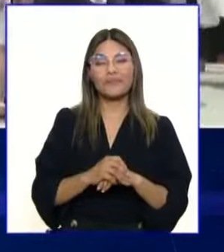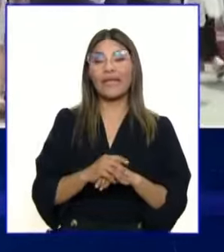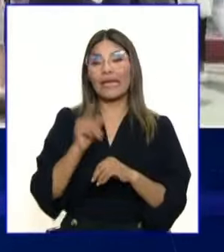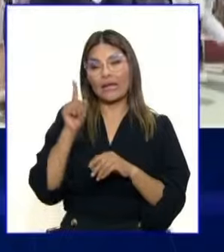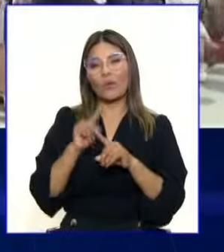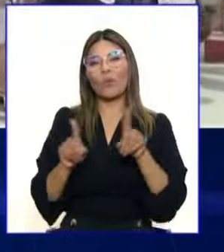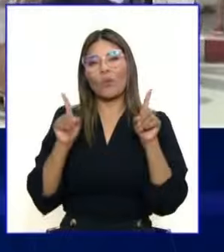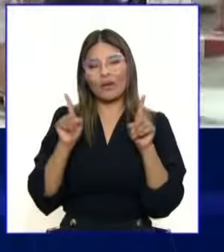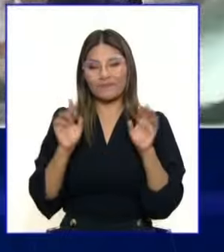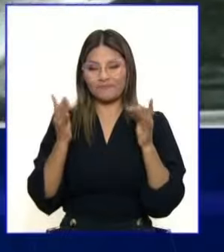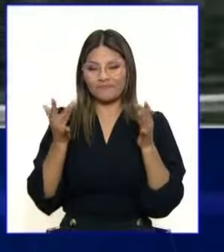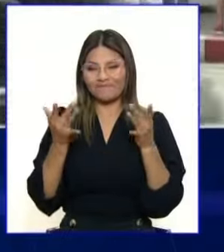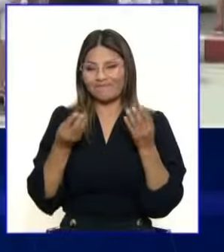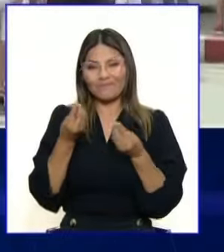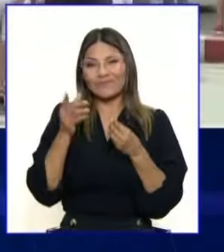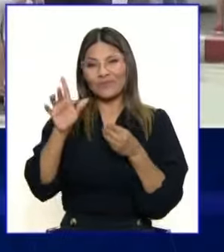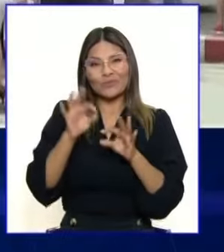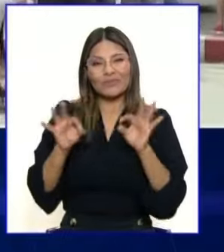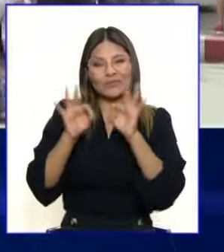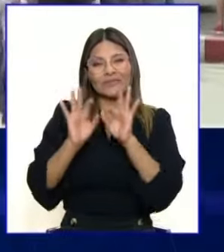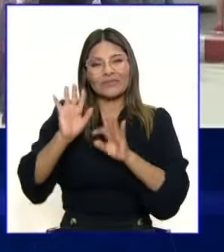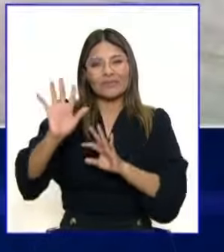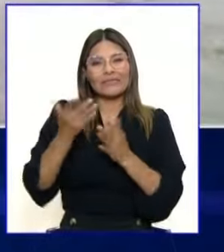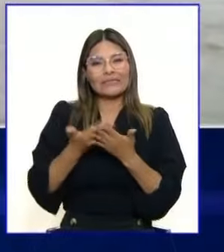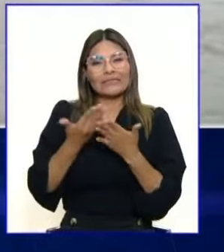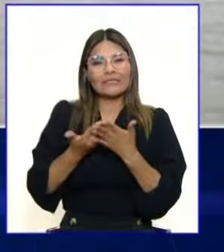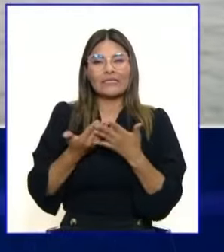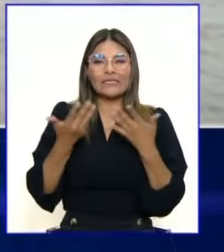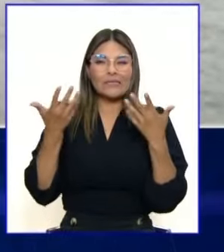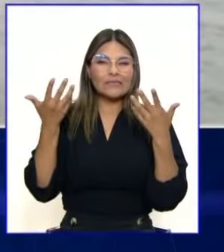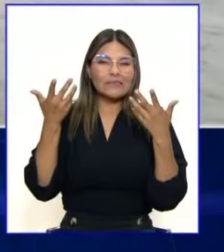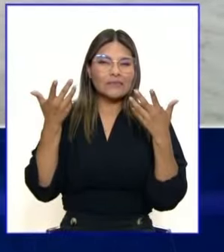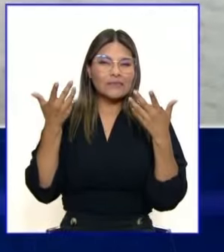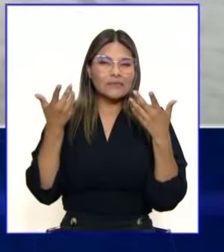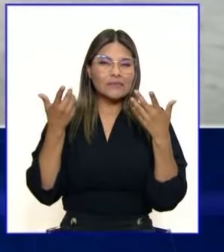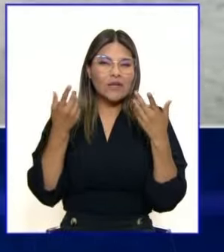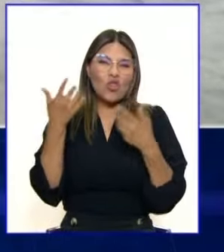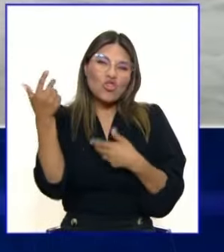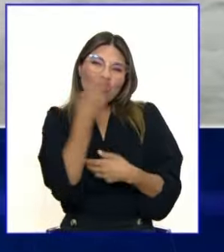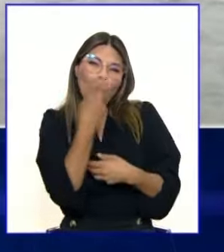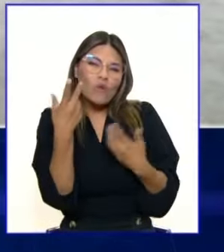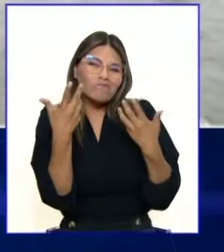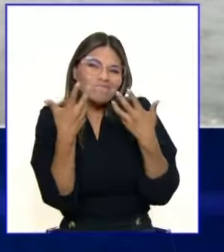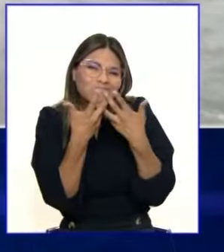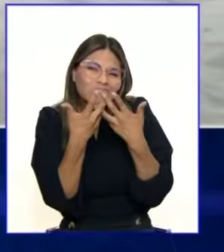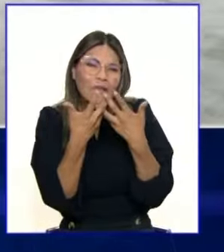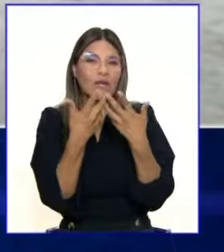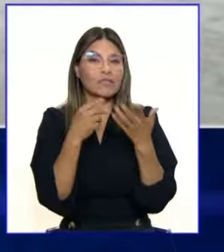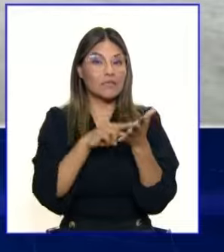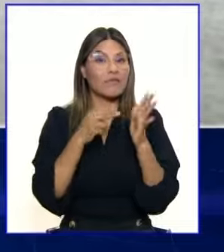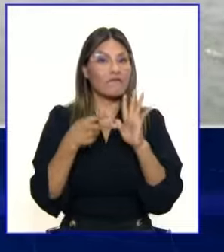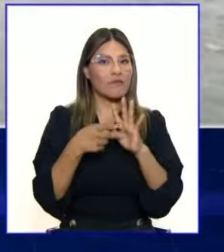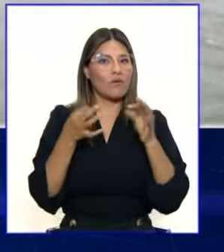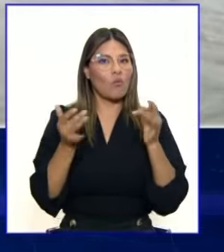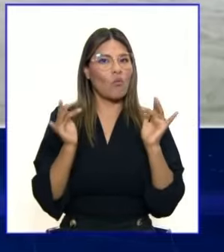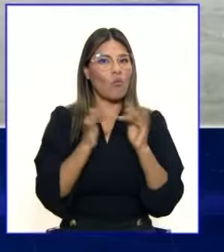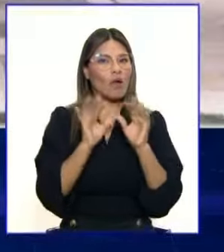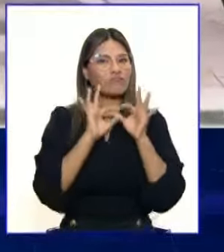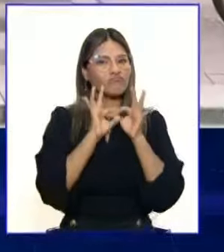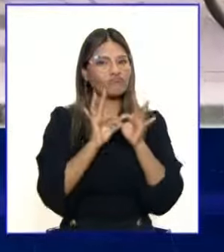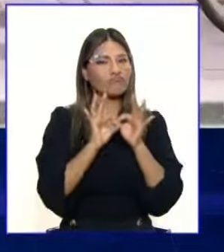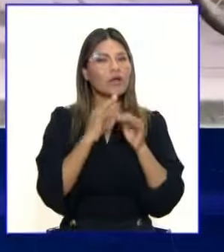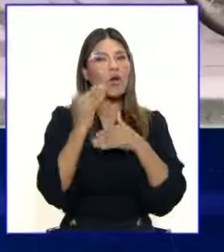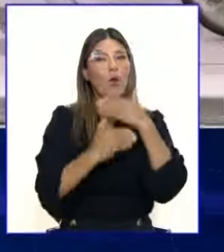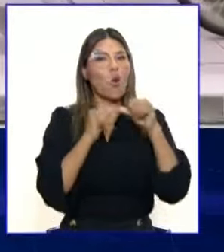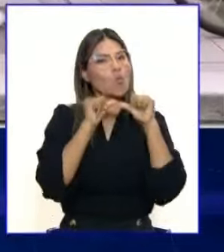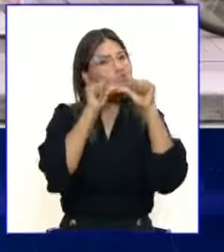poco, digamos, la parte común, es que el objetivo es tener una relación a largo plazo. Claro.